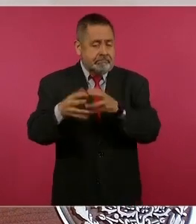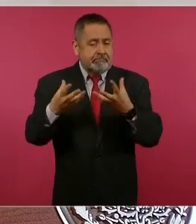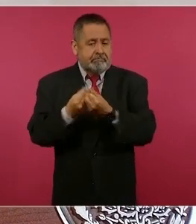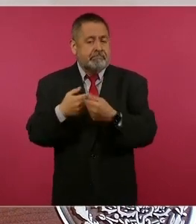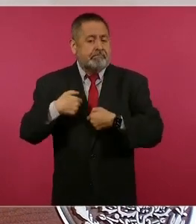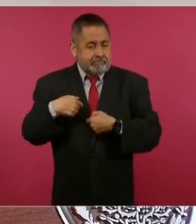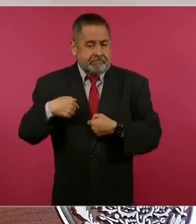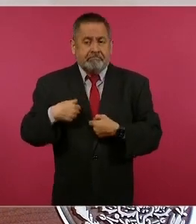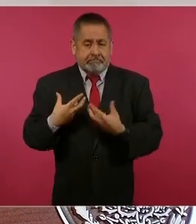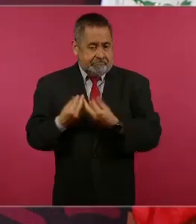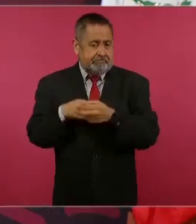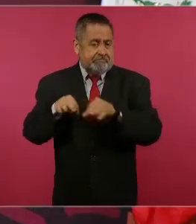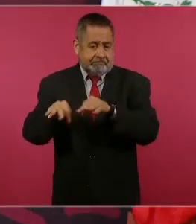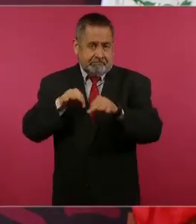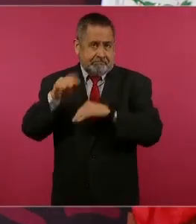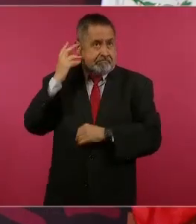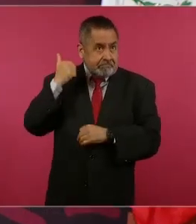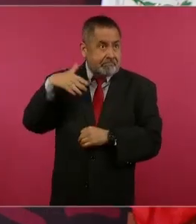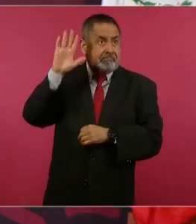en el INI